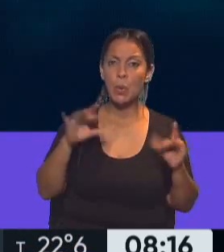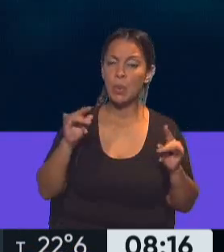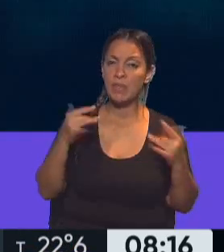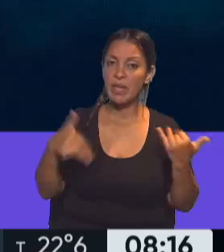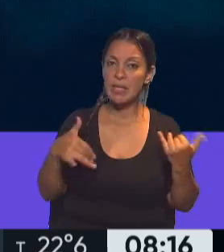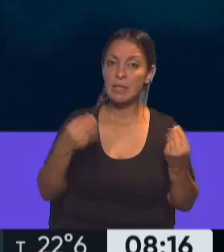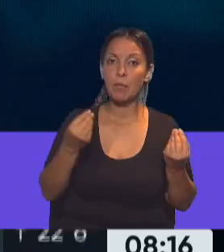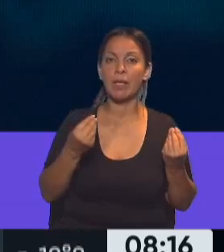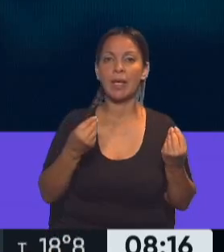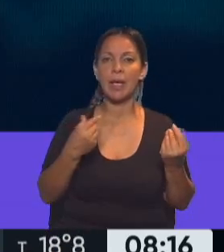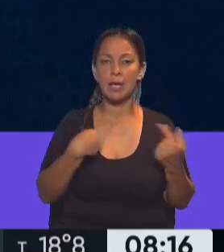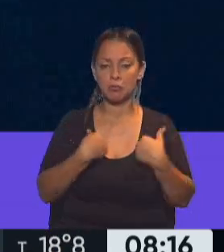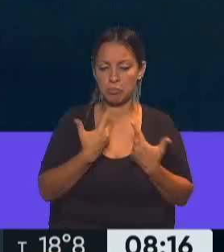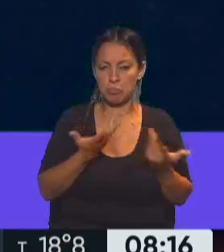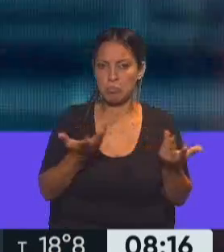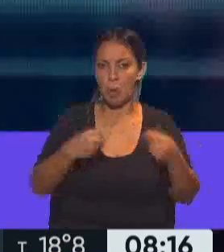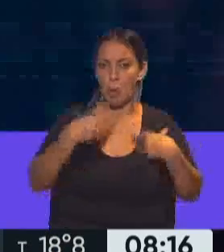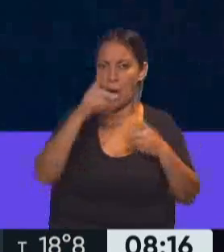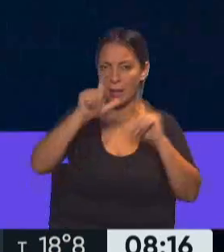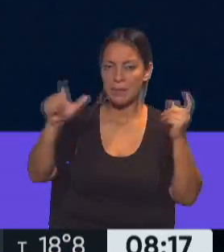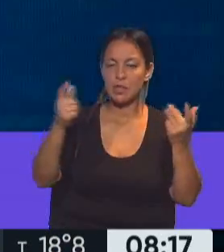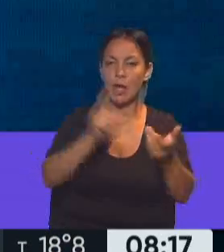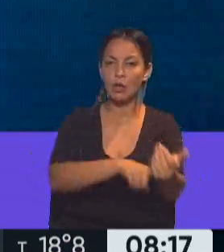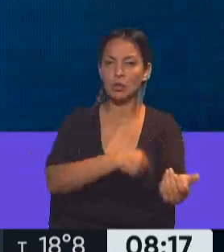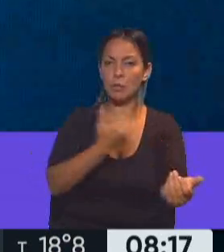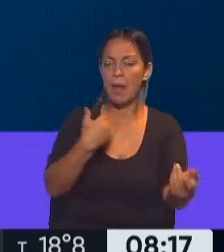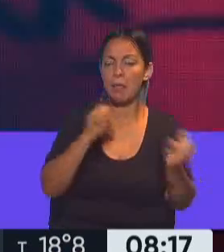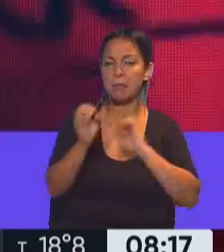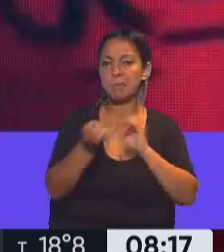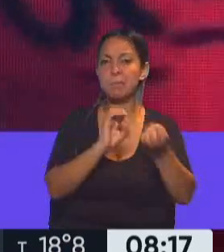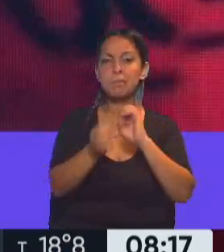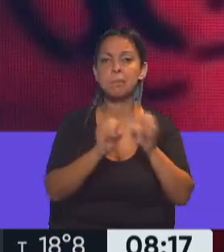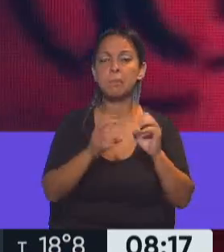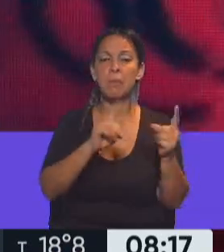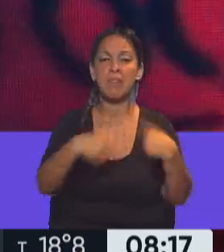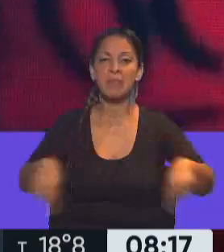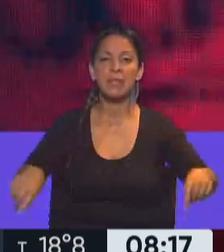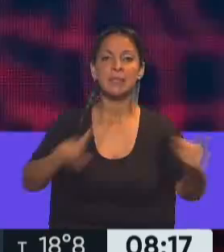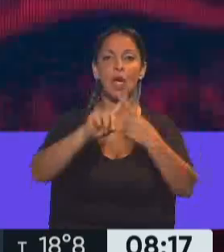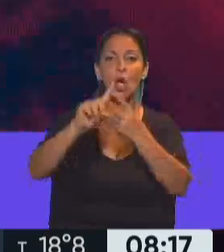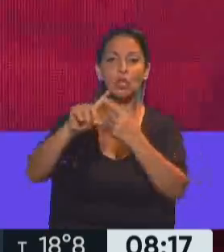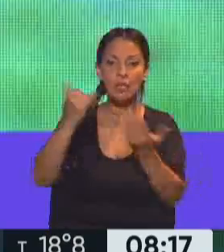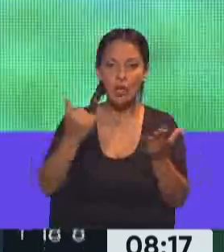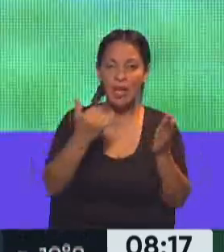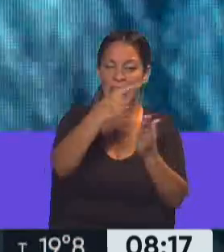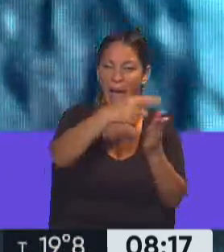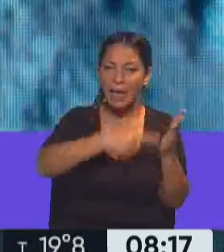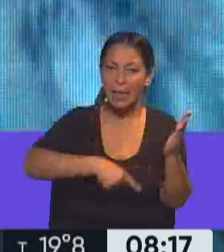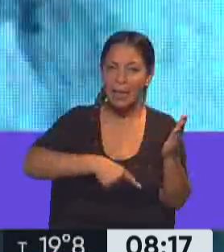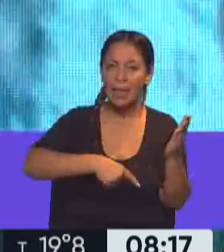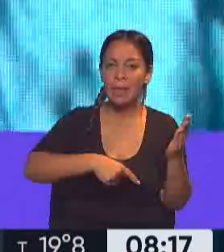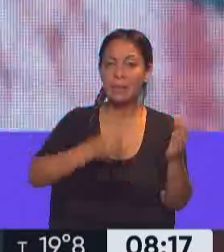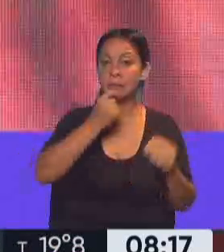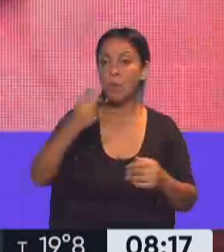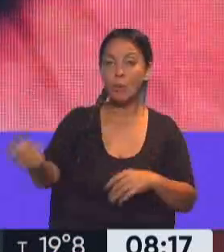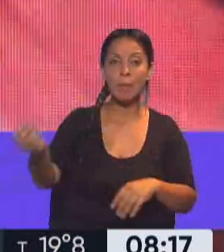está acostumbrado a dialogar a través de la telefonía con diferentes contactos que uno tiene en la agenda. Vos me